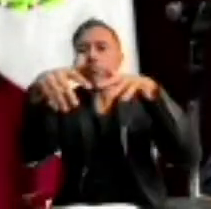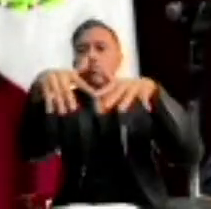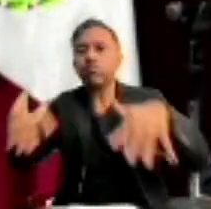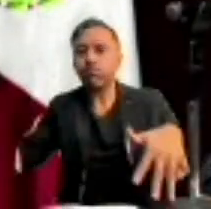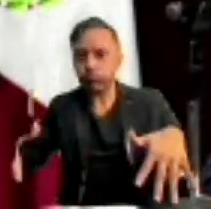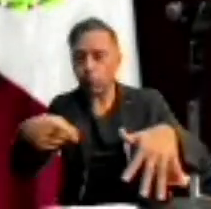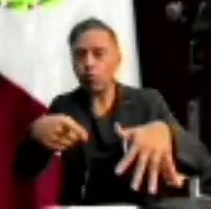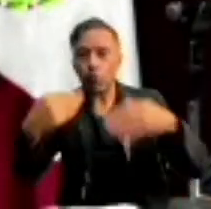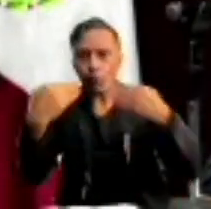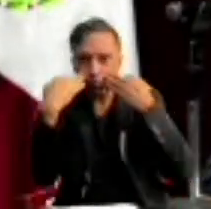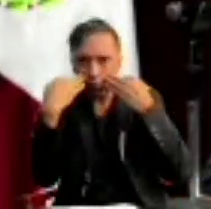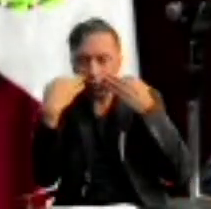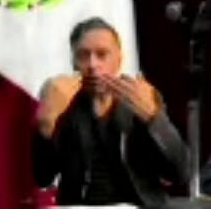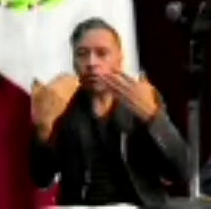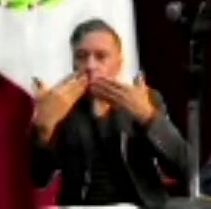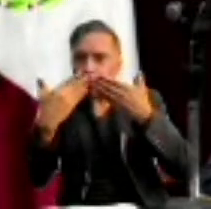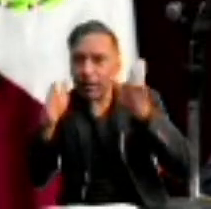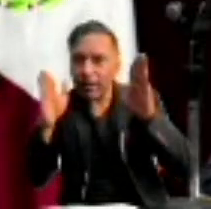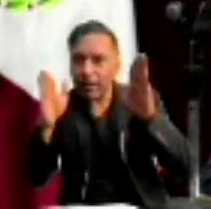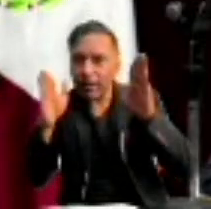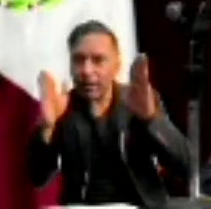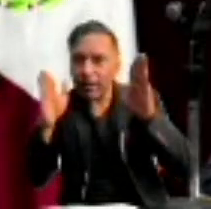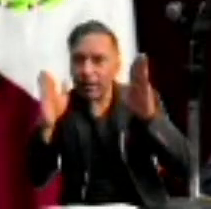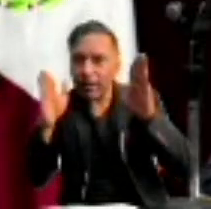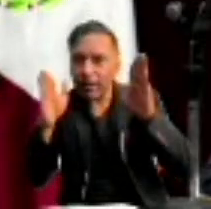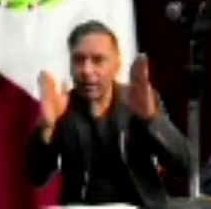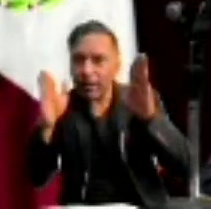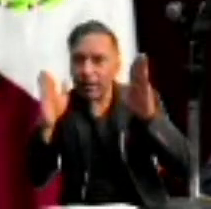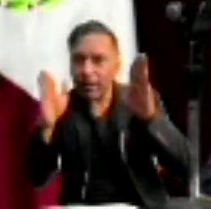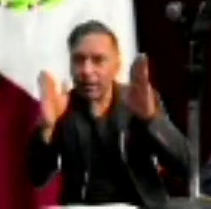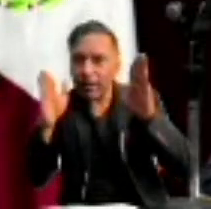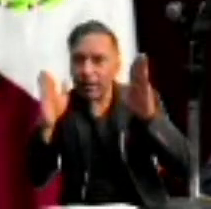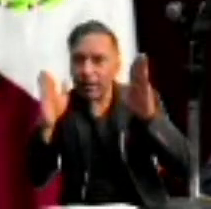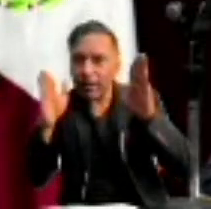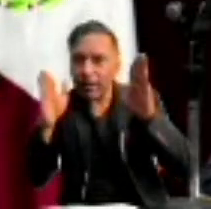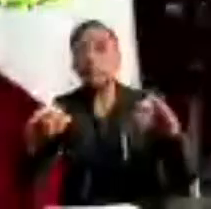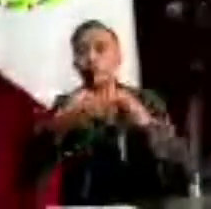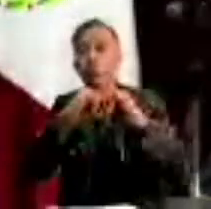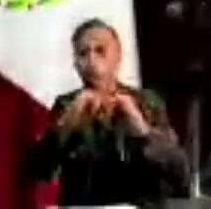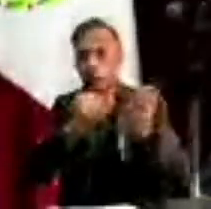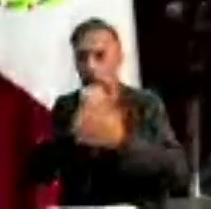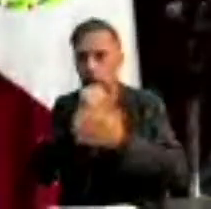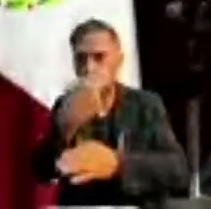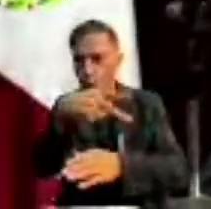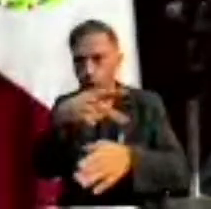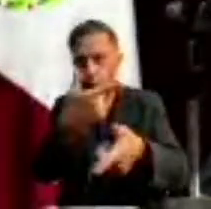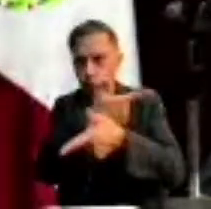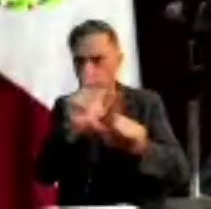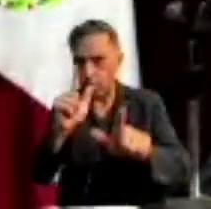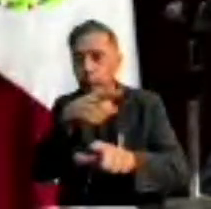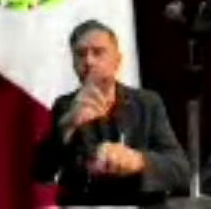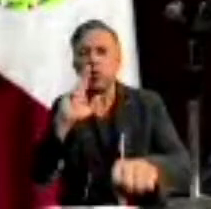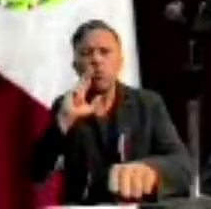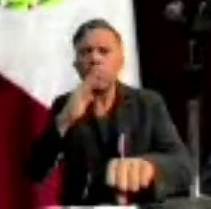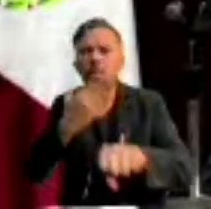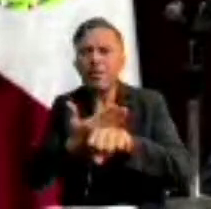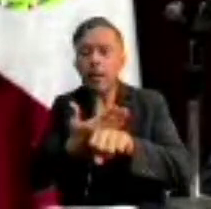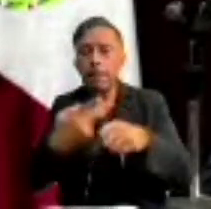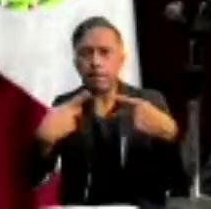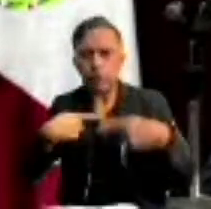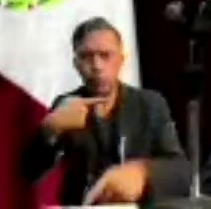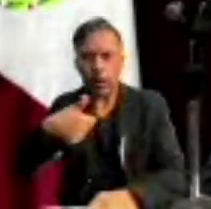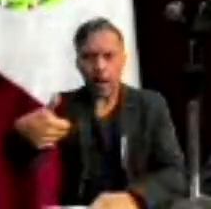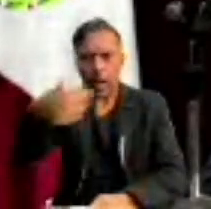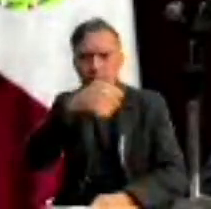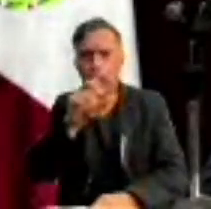por medio de la creación de distintos órganos autónomos que tienen el cometido de vigilar y cuidar el respeto de este